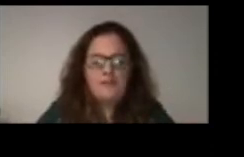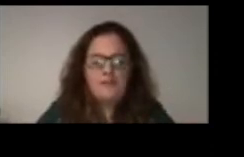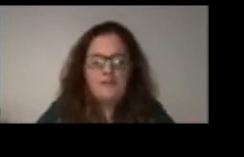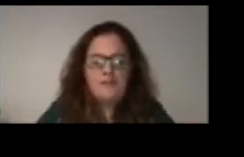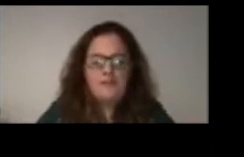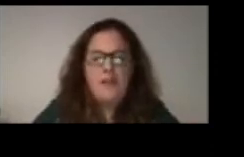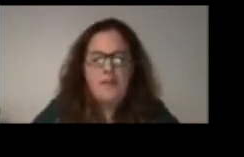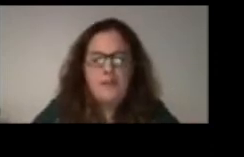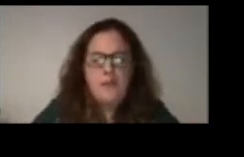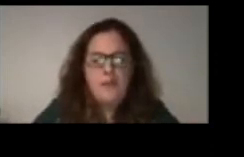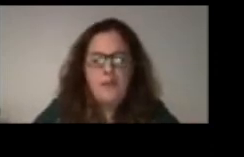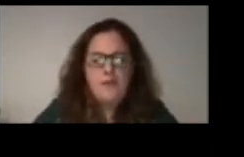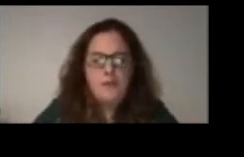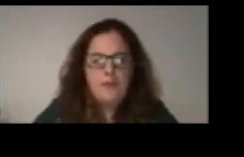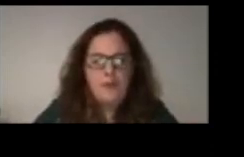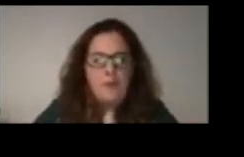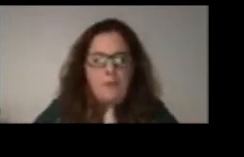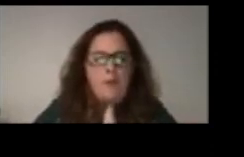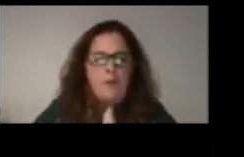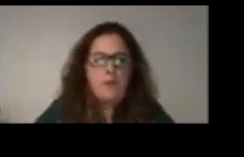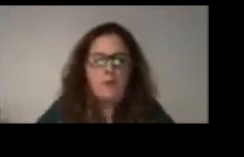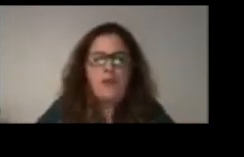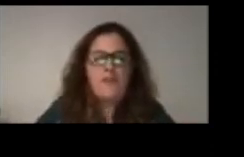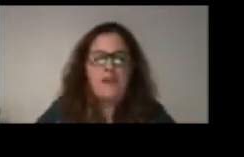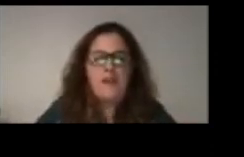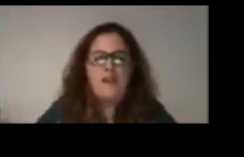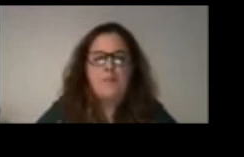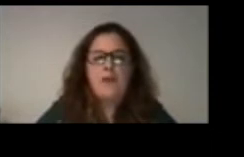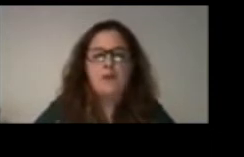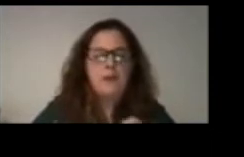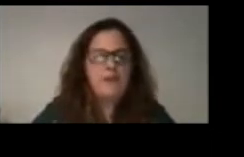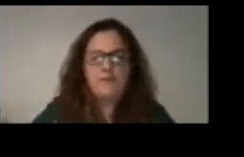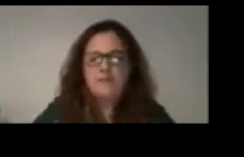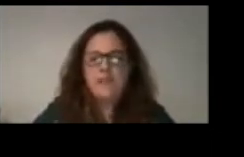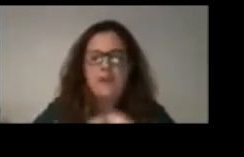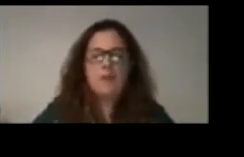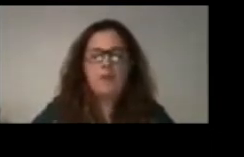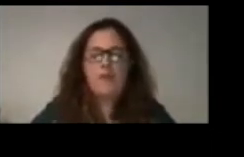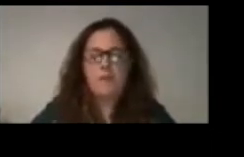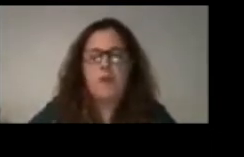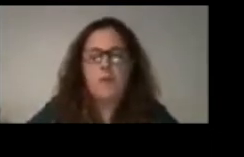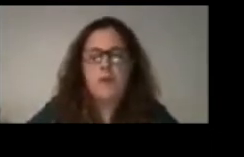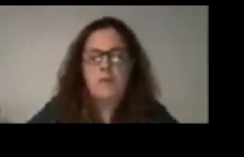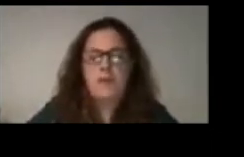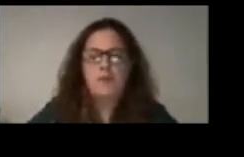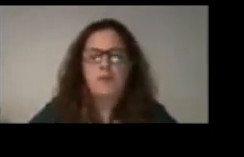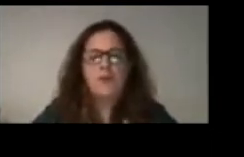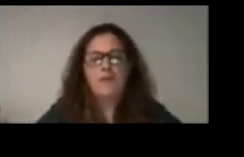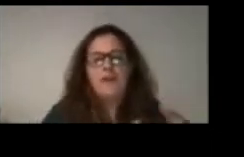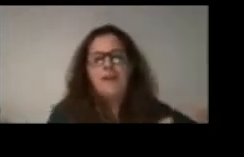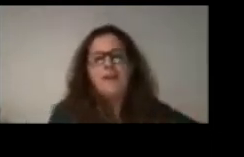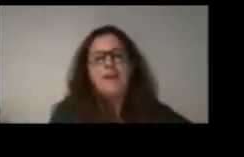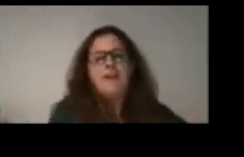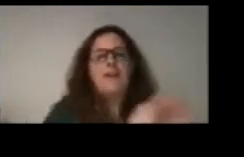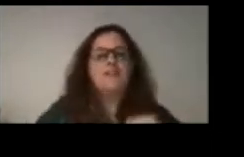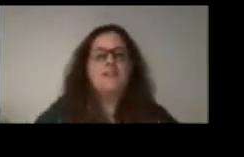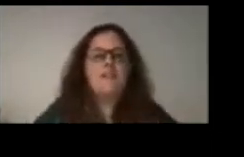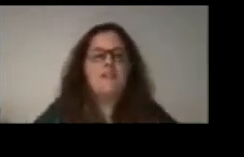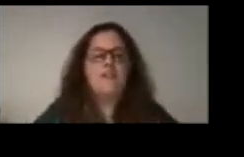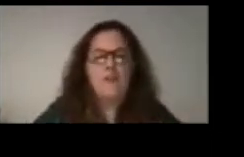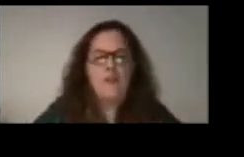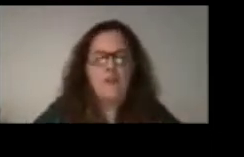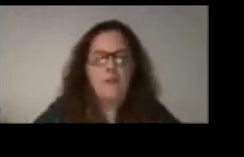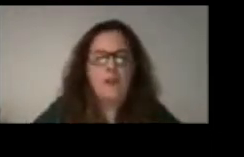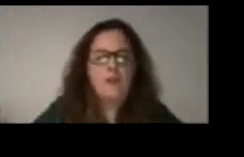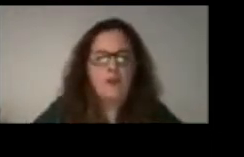recibió una solicitud de información, vamos a suponer acerca del padrón de beneficiarios de un determinado programa de apoyo que fue realizada